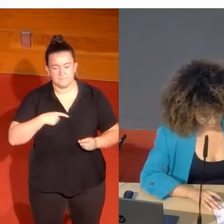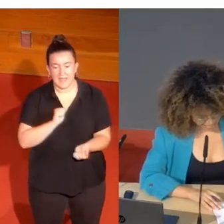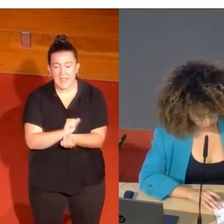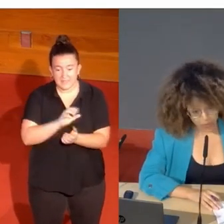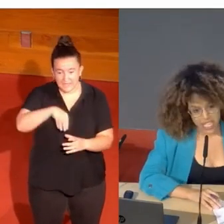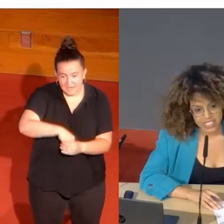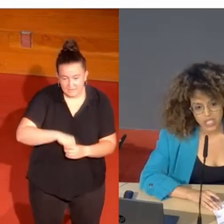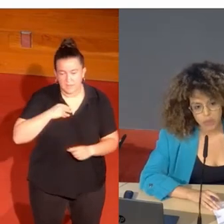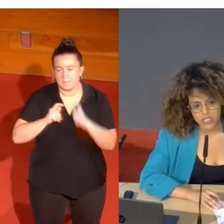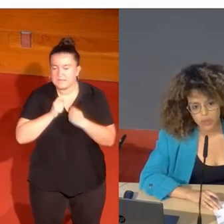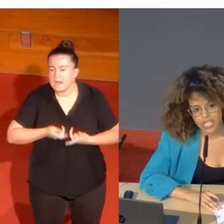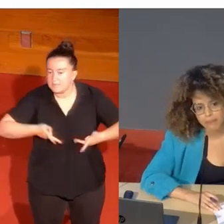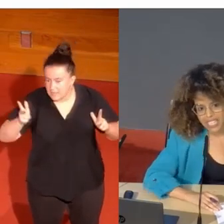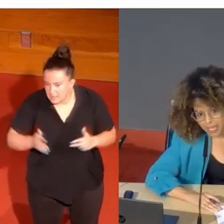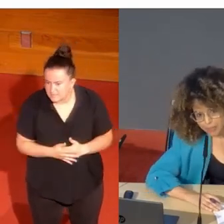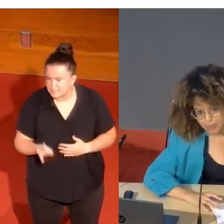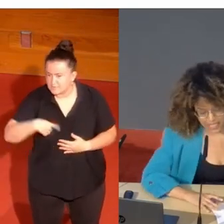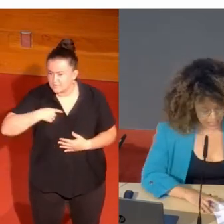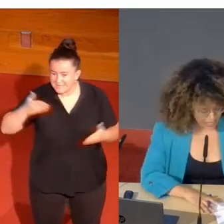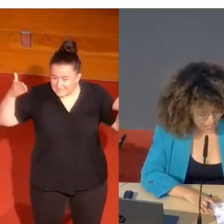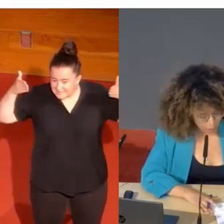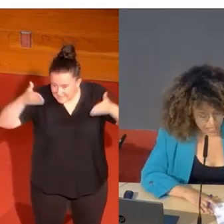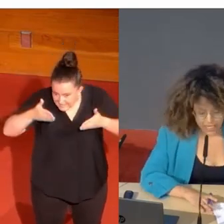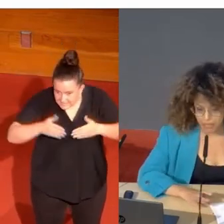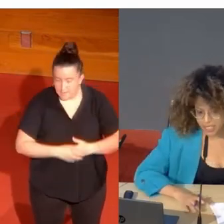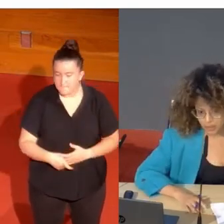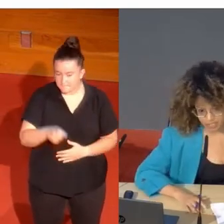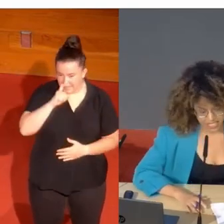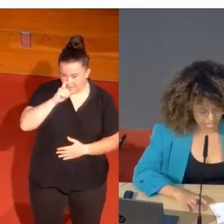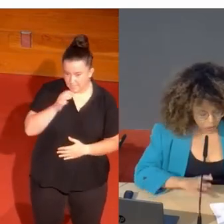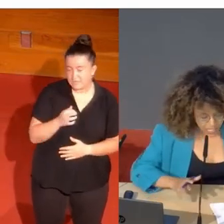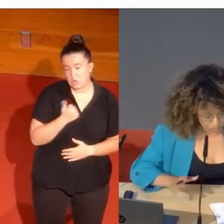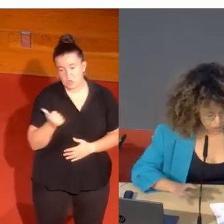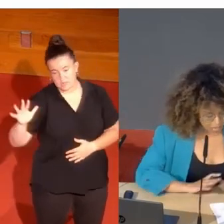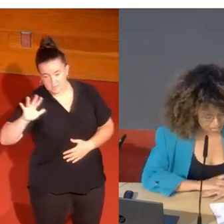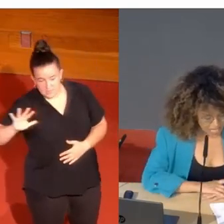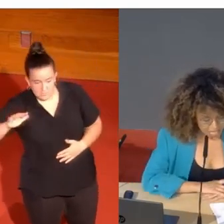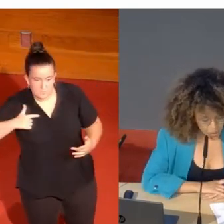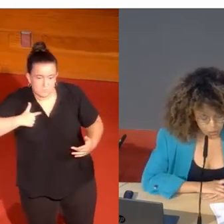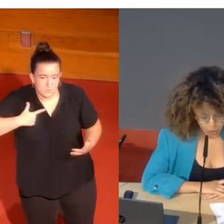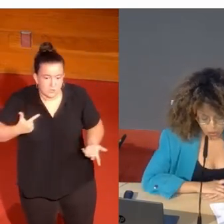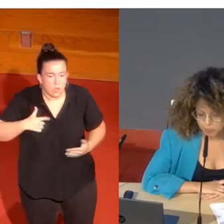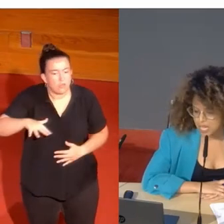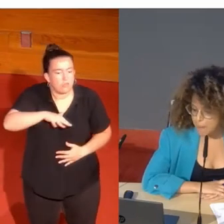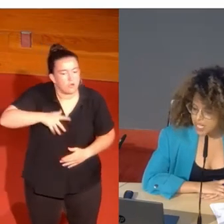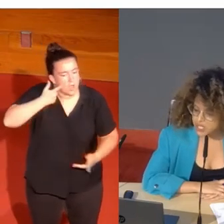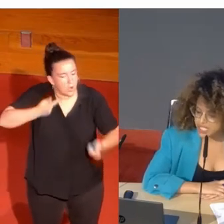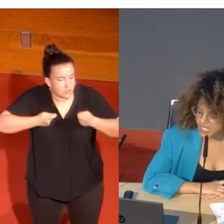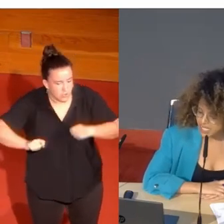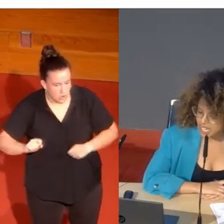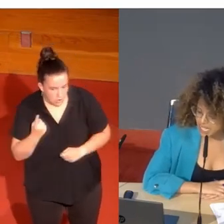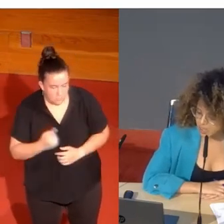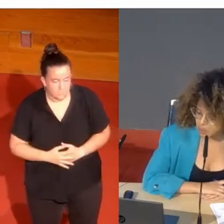eh nos vamos a centrar sobre todo en el magreb eh y Oriente medio es la zona que yo más controlo